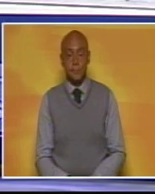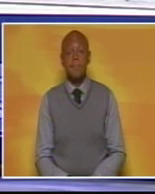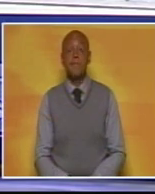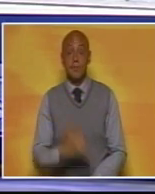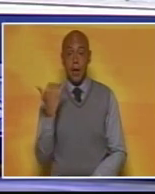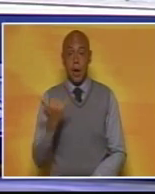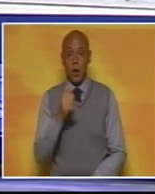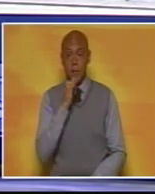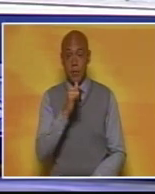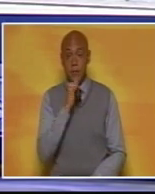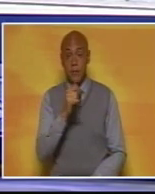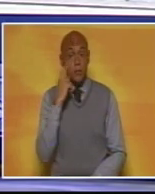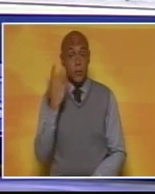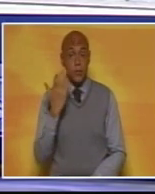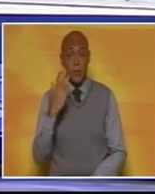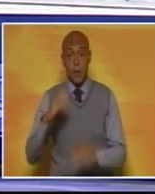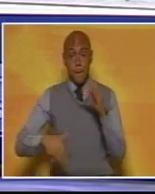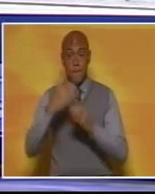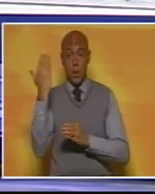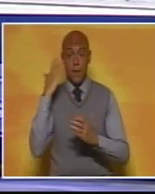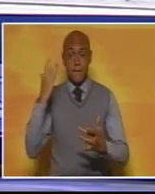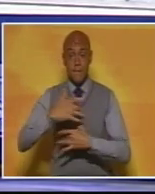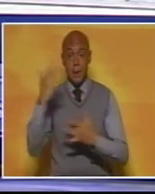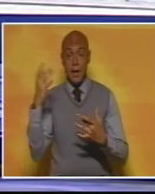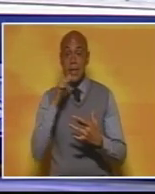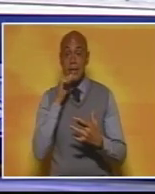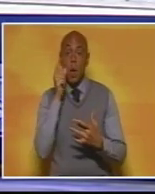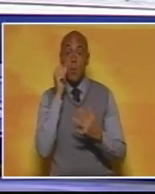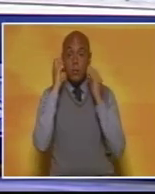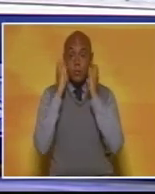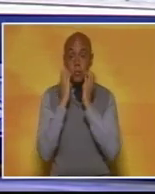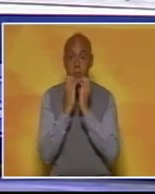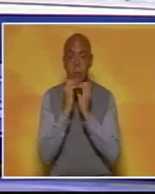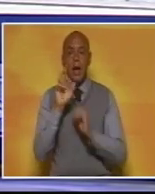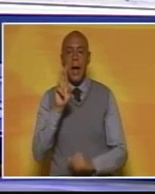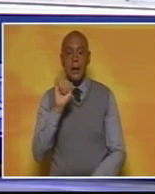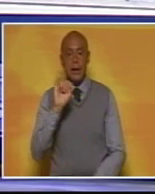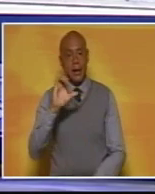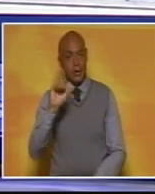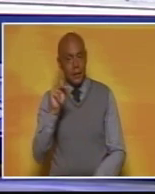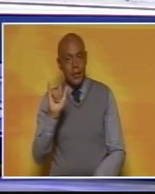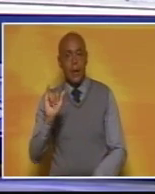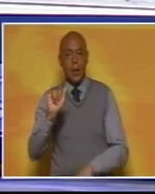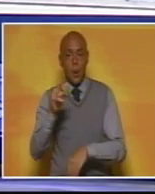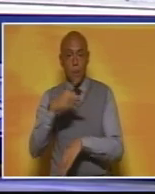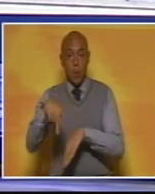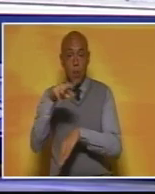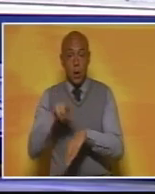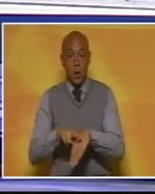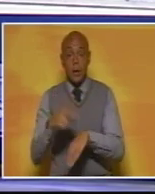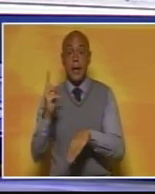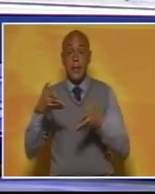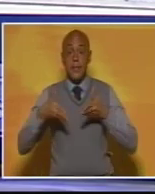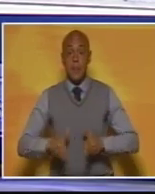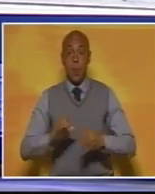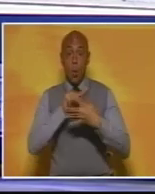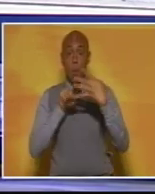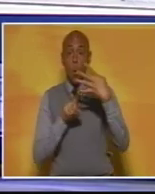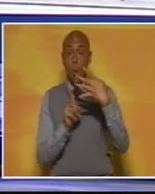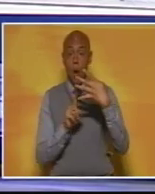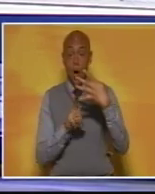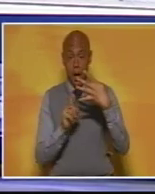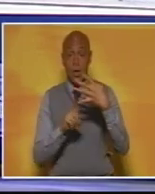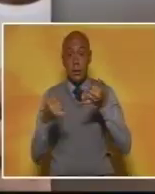Amigos, y comenzamos las noticias de estrenos y estrellas con Ricky Martin. El cantante anunció el nacimiento de su cuarto hijo. Es que el